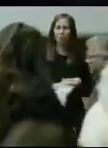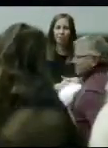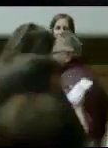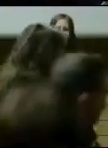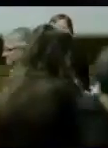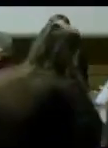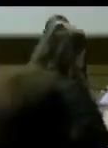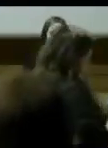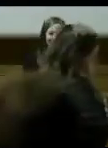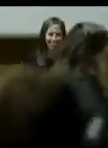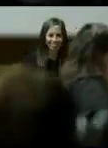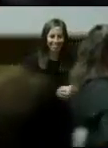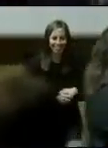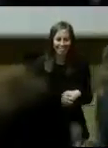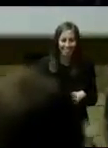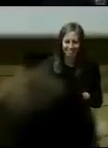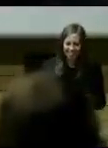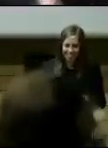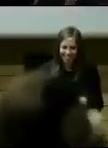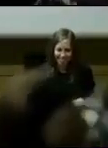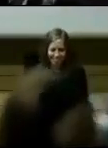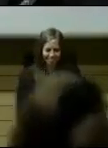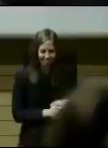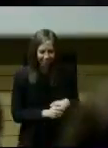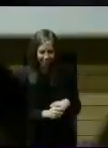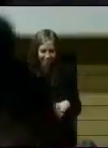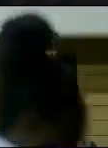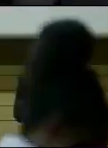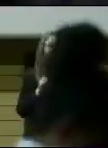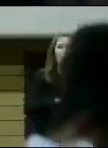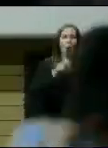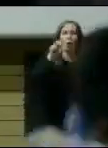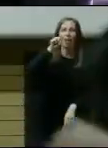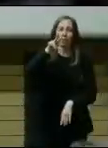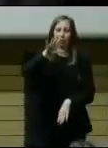A las 12.